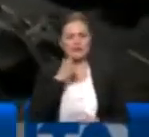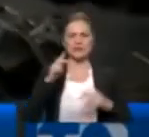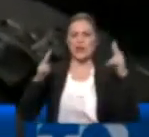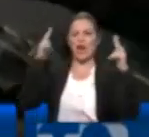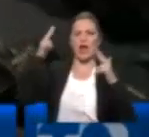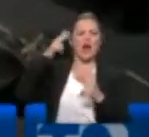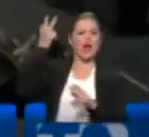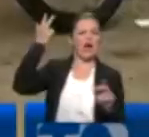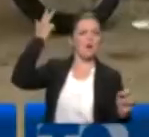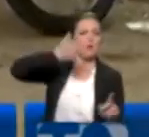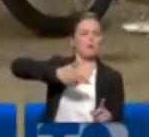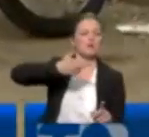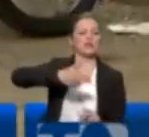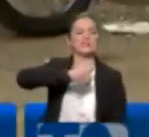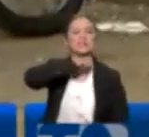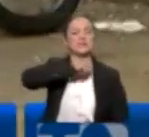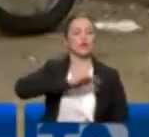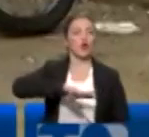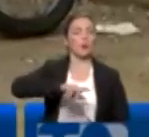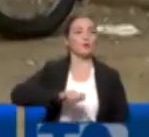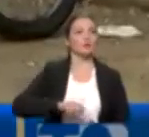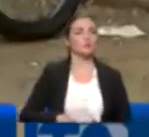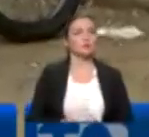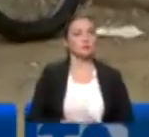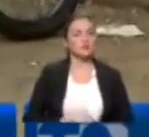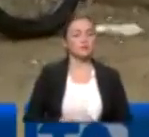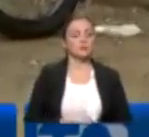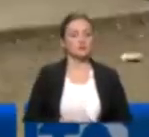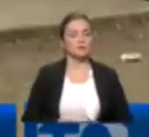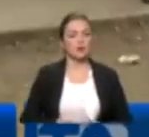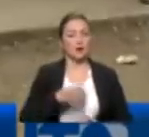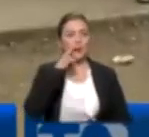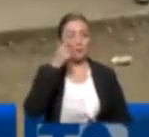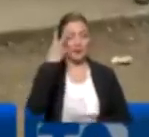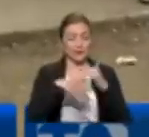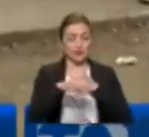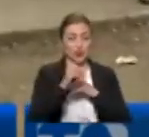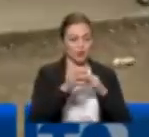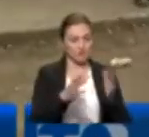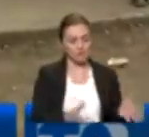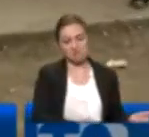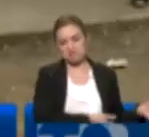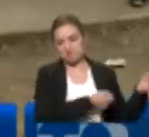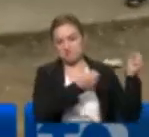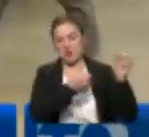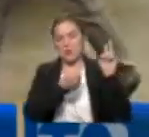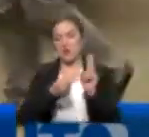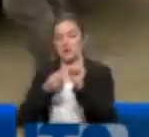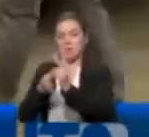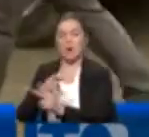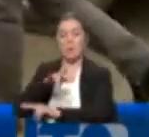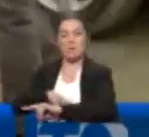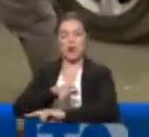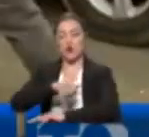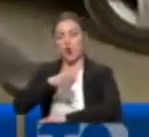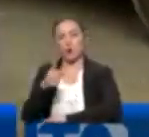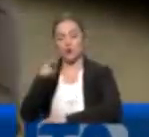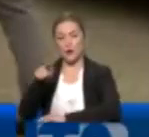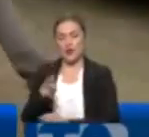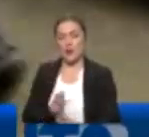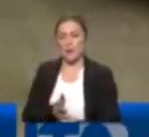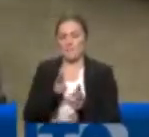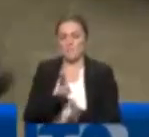se los han llevado hasta el fondo. Al padre y al hijo los llevaron a otro baño. Ahí los acribillaron. A la escena acudieron agentes de la INACET